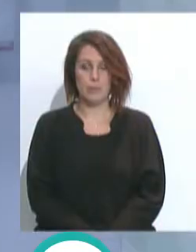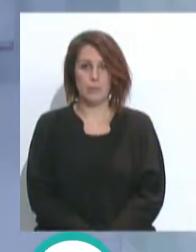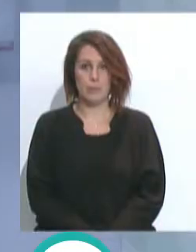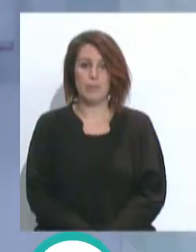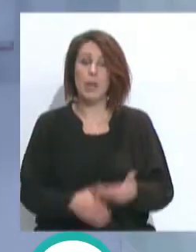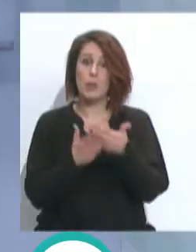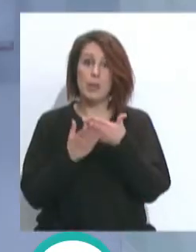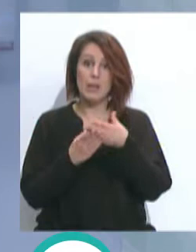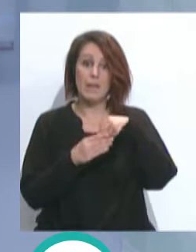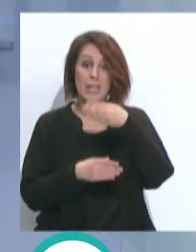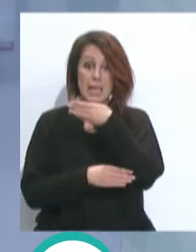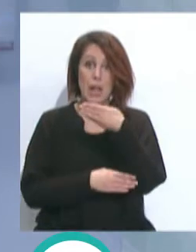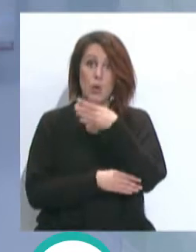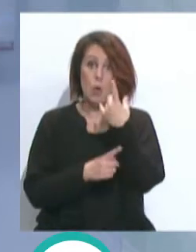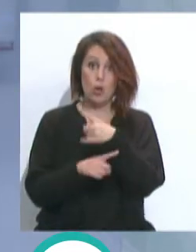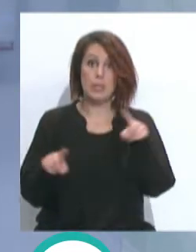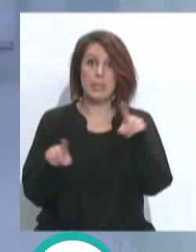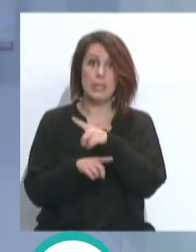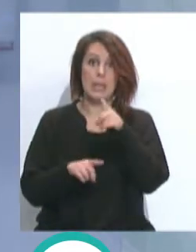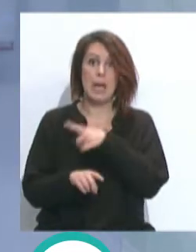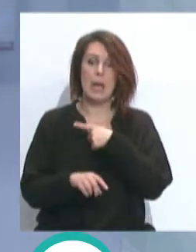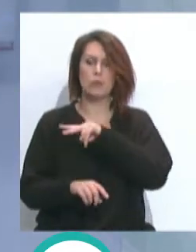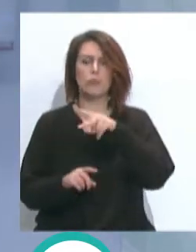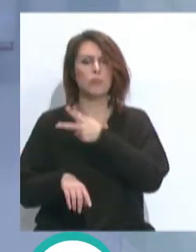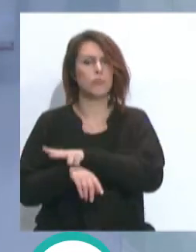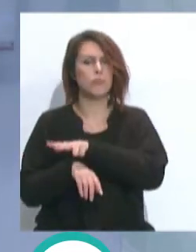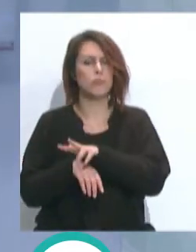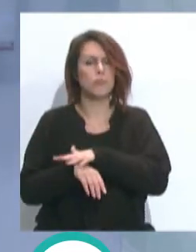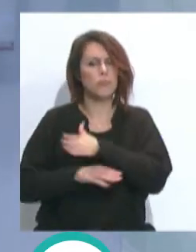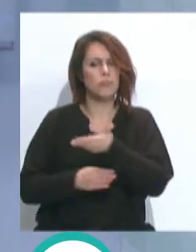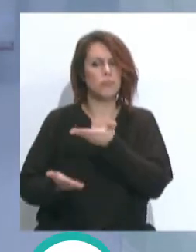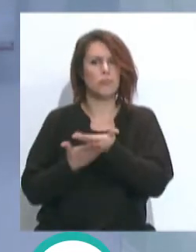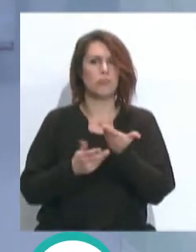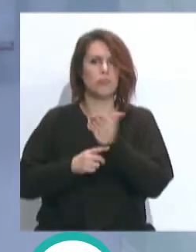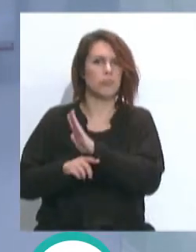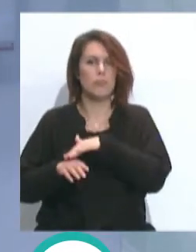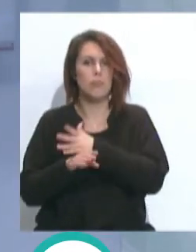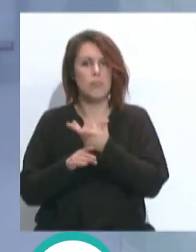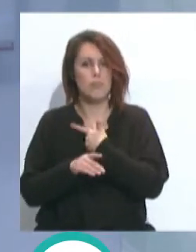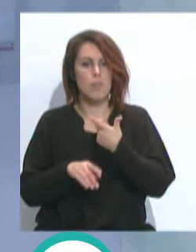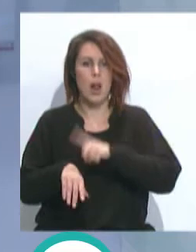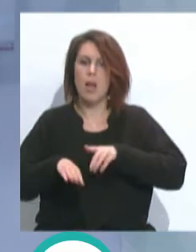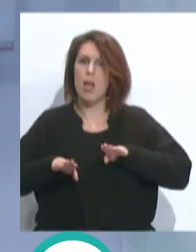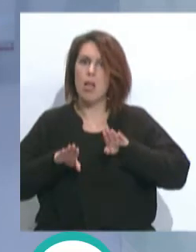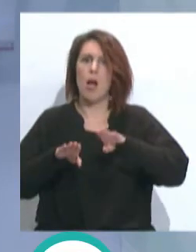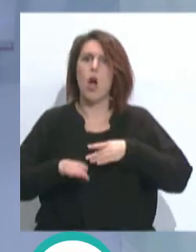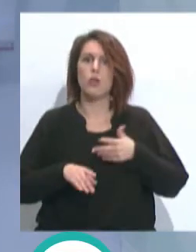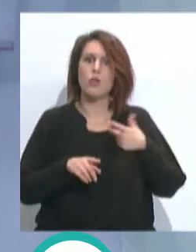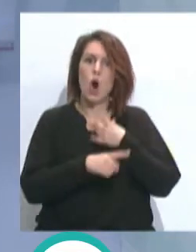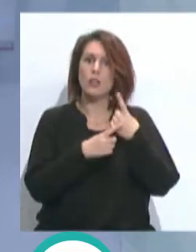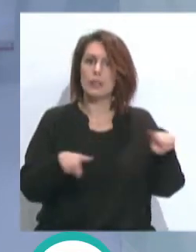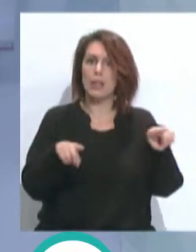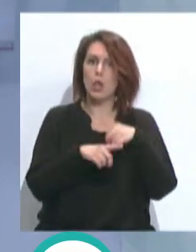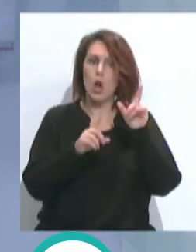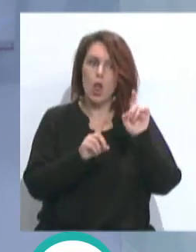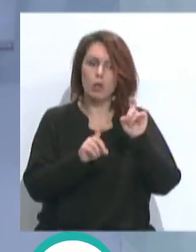Los estudiantes del bachillerato musical llevan a su delegación del Gobierno su petición de mantener la simultaneidad con el conservatorio. Sus familias